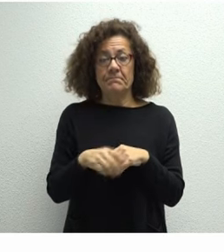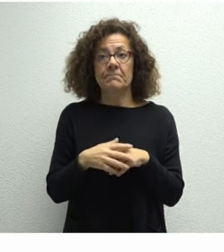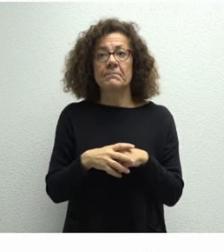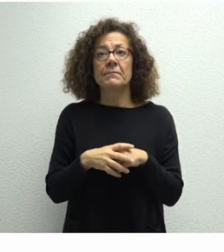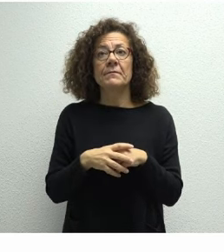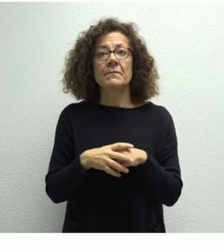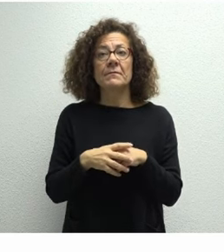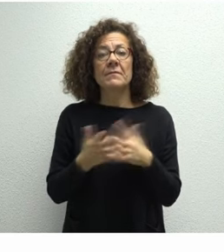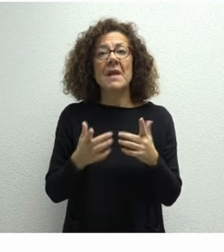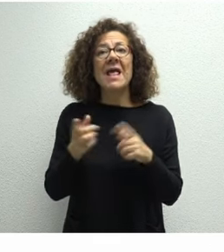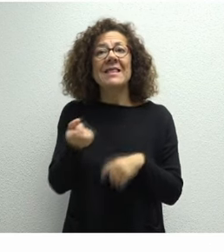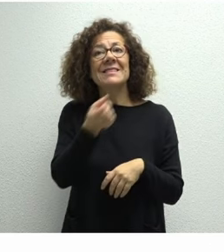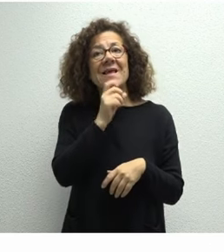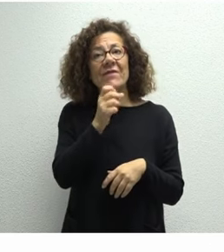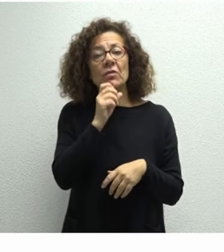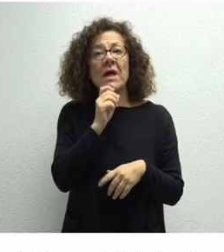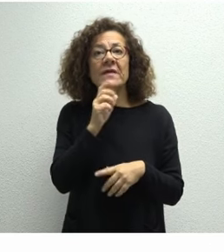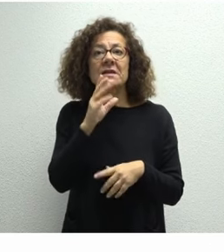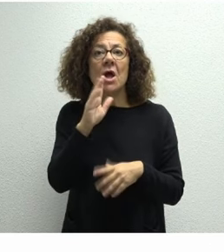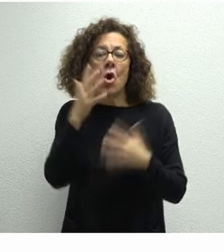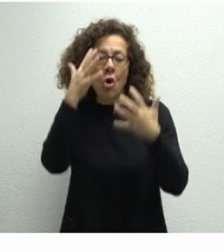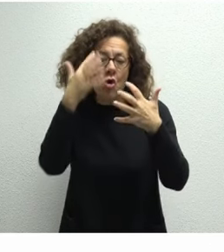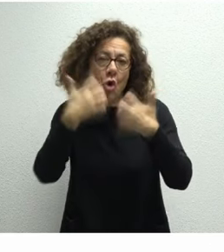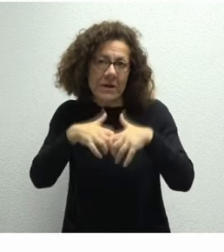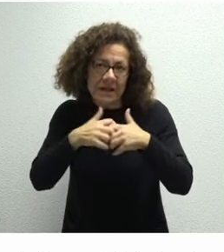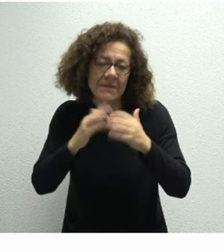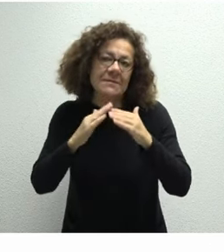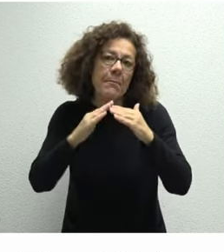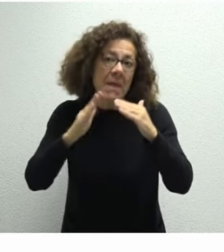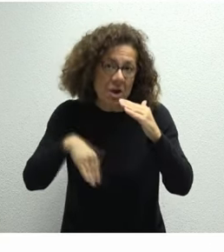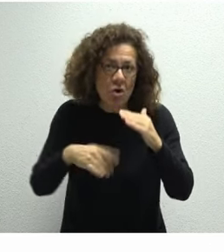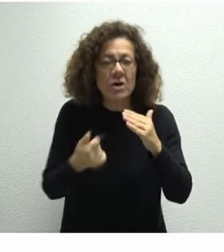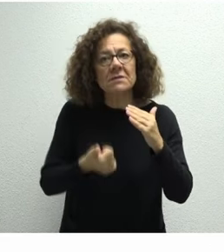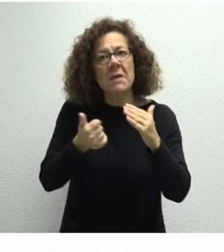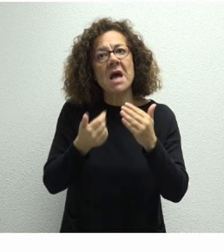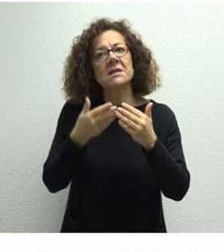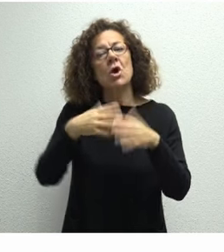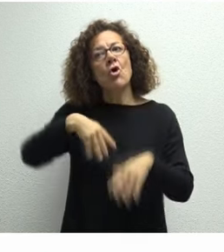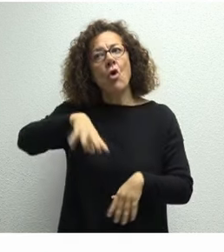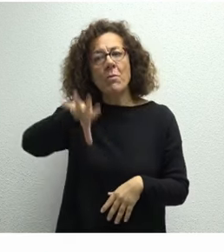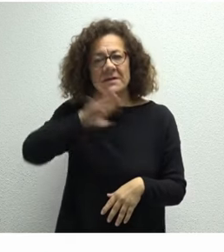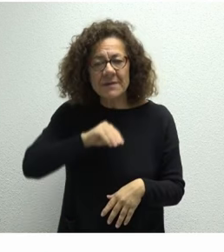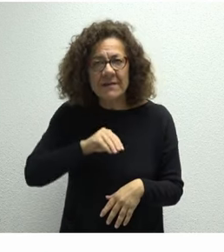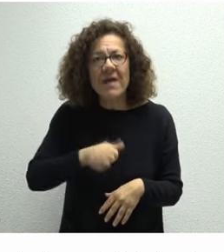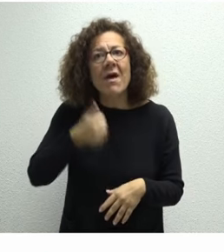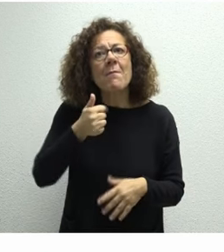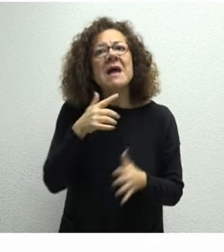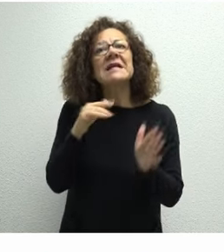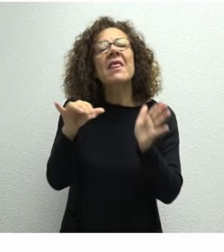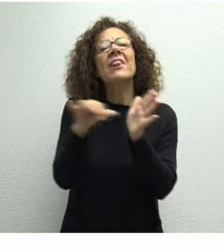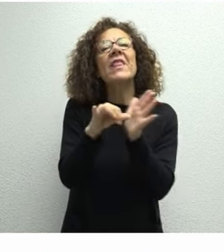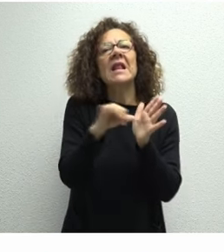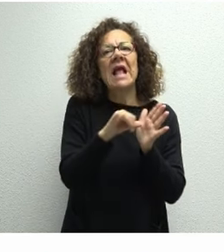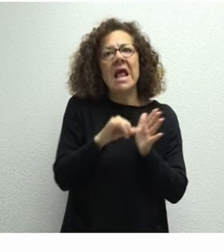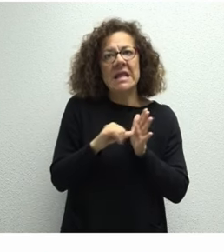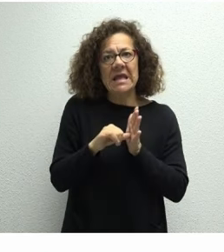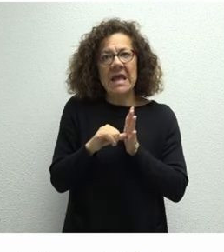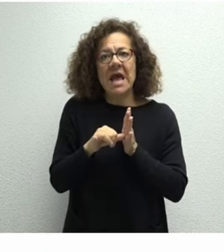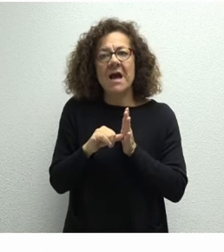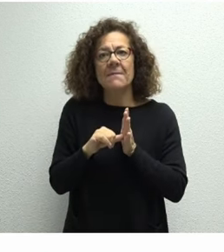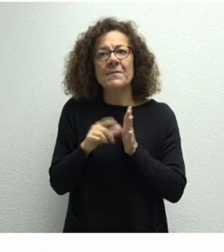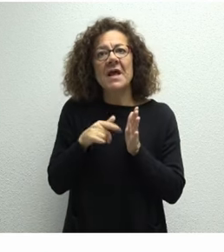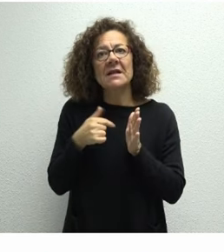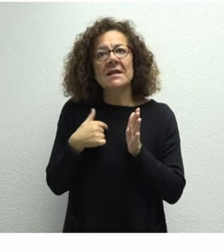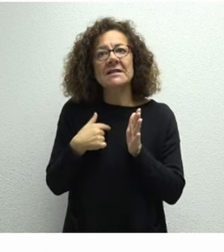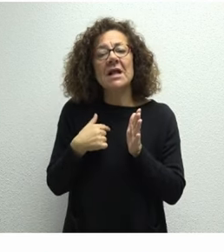Ah dificultades cognitivas entre comillas menores no más comprensibilidad más más cercanía desde desde el